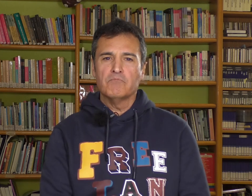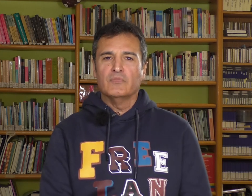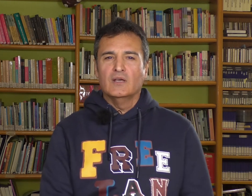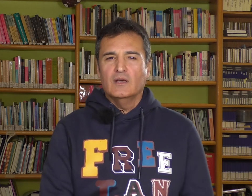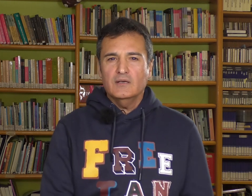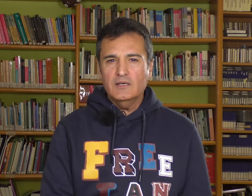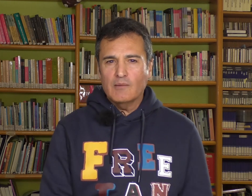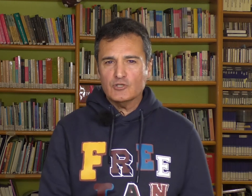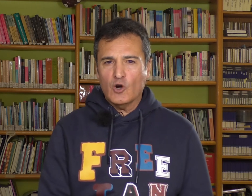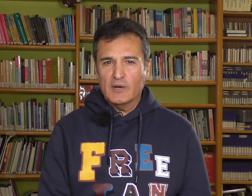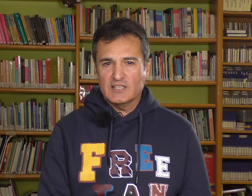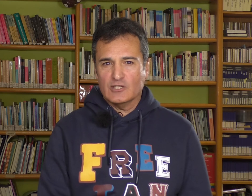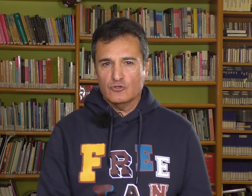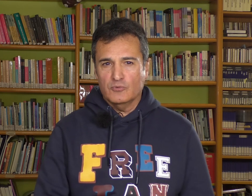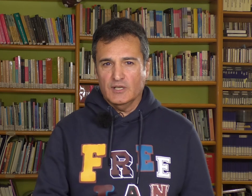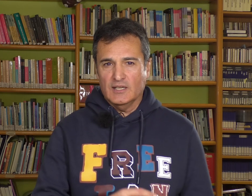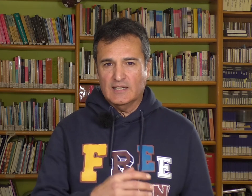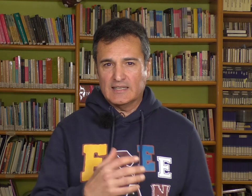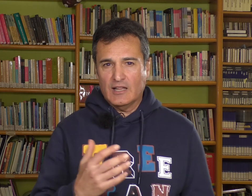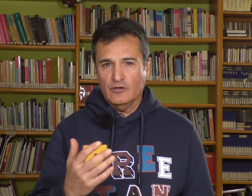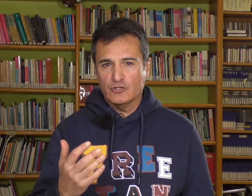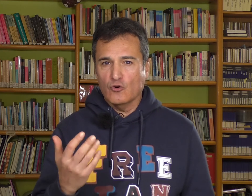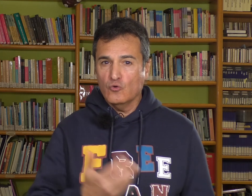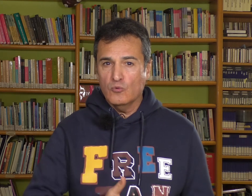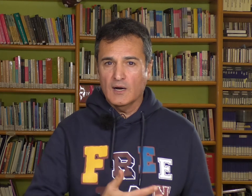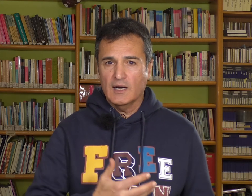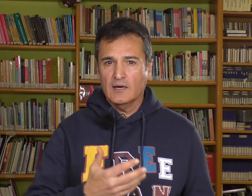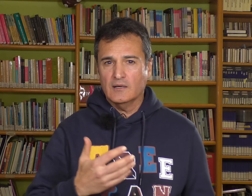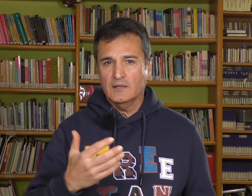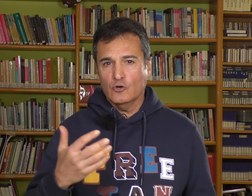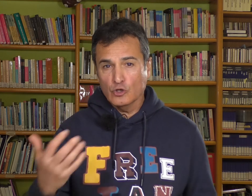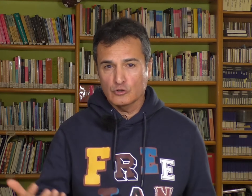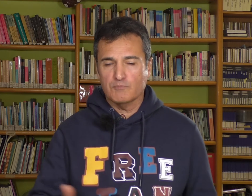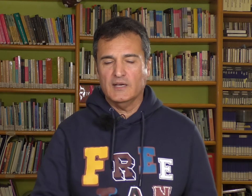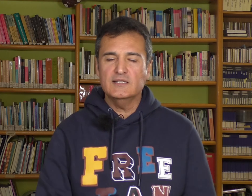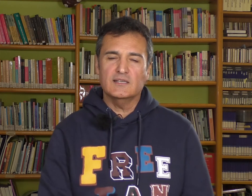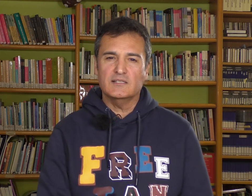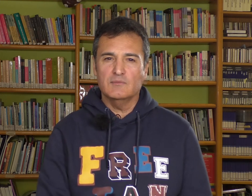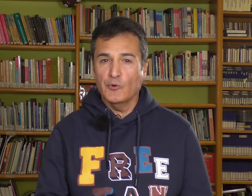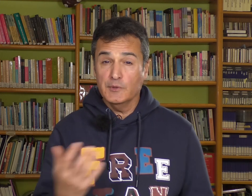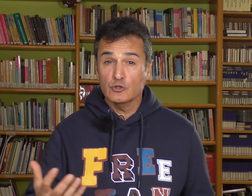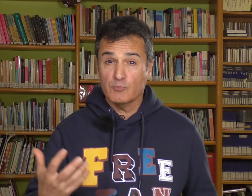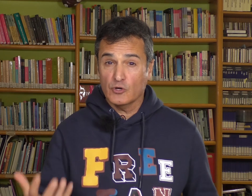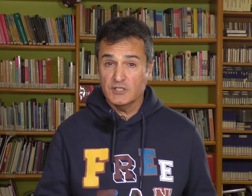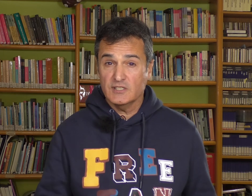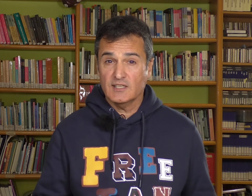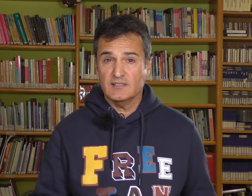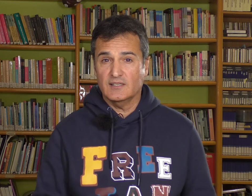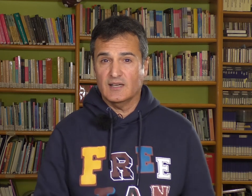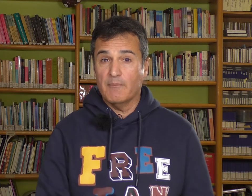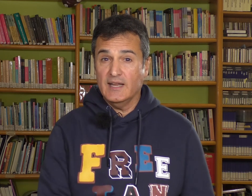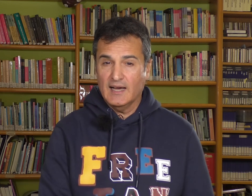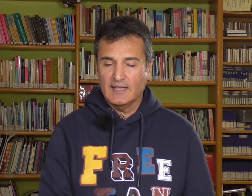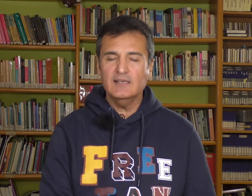conjunto. Y vamos a conversar sobre las relaciones con Cuba y con otros países y movimientos progresistas